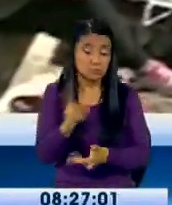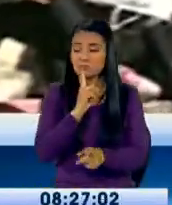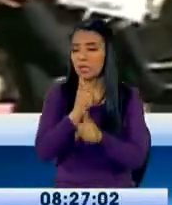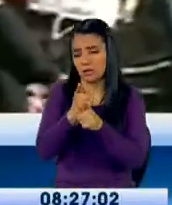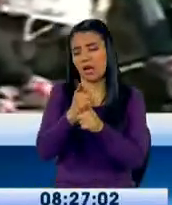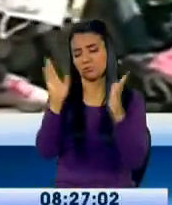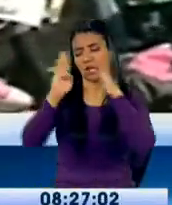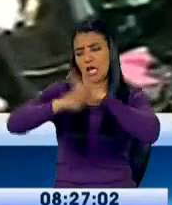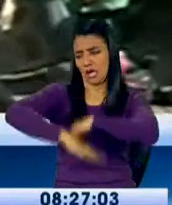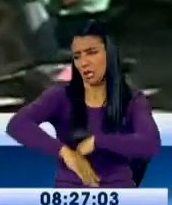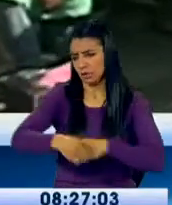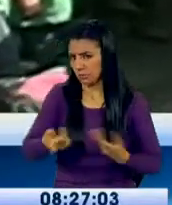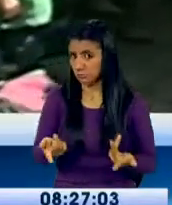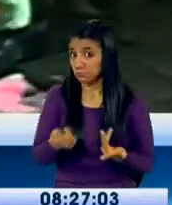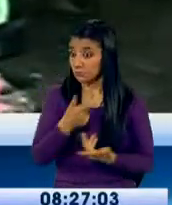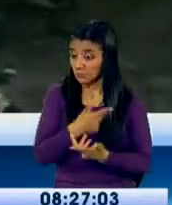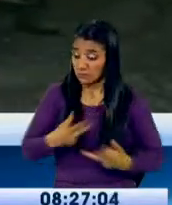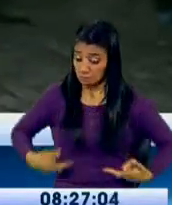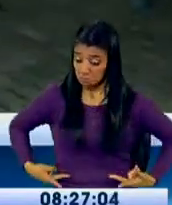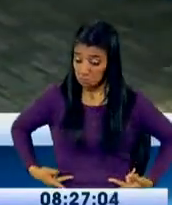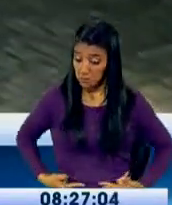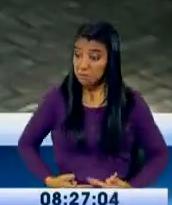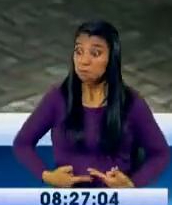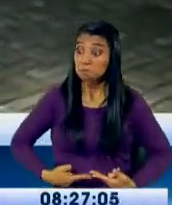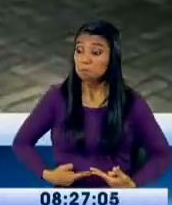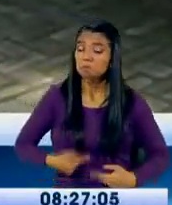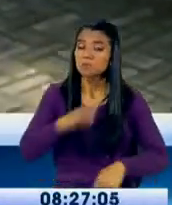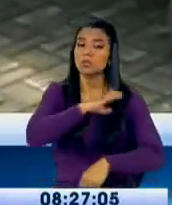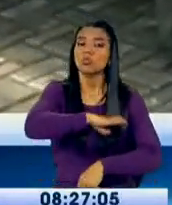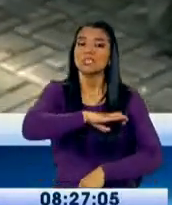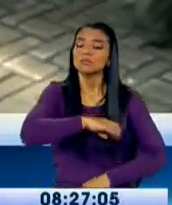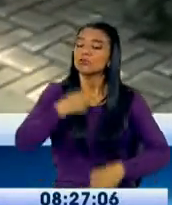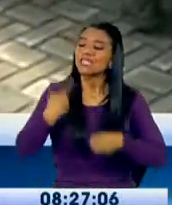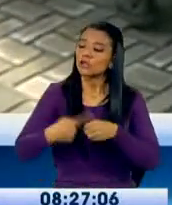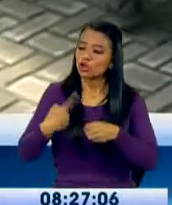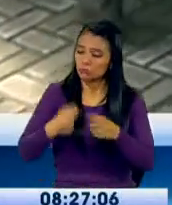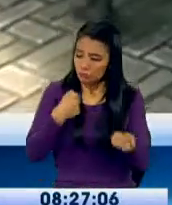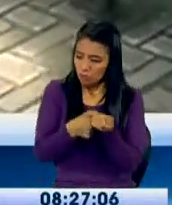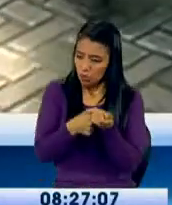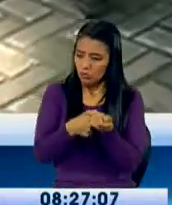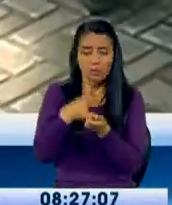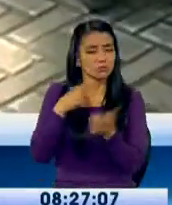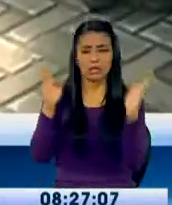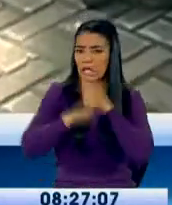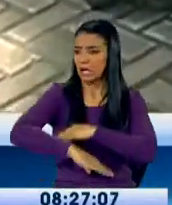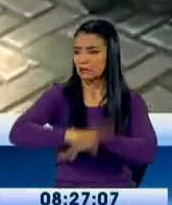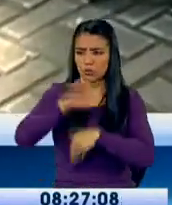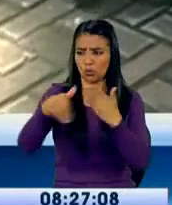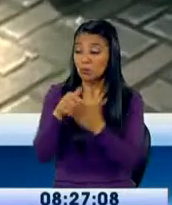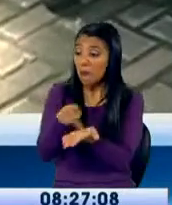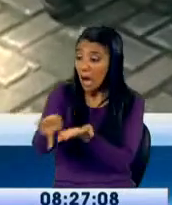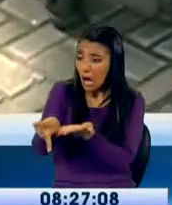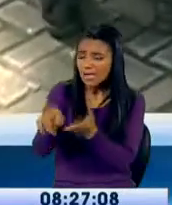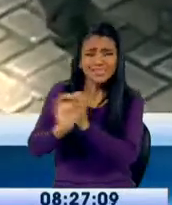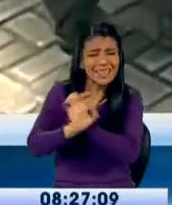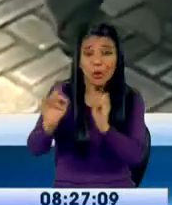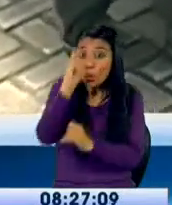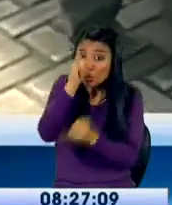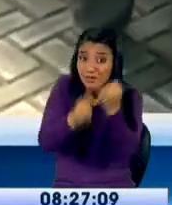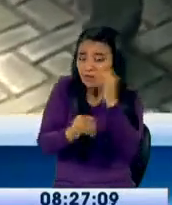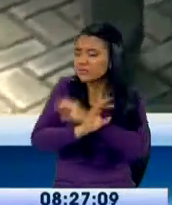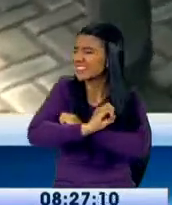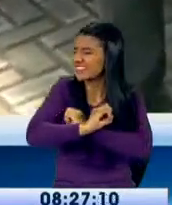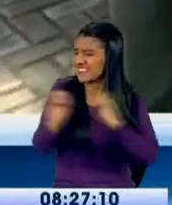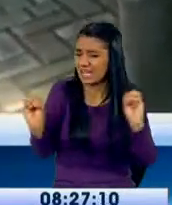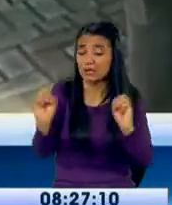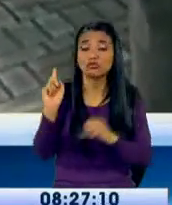tienen que tomar en cuenta de que este proyecto es del municipio de Quito y lo que estamos haciendo es totalmente gratis, no se le está cobrando ni un centavo,